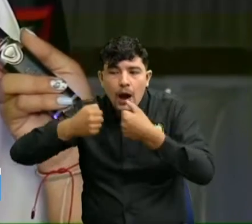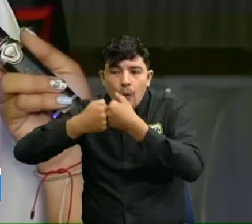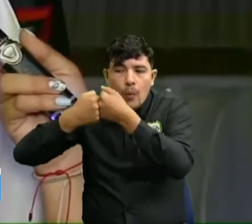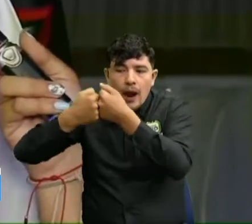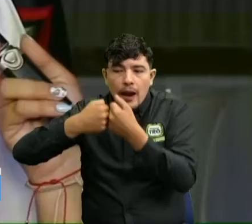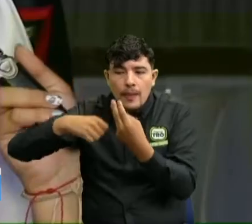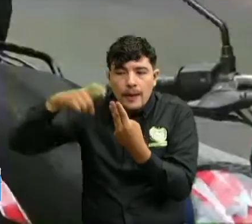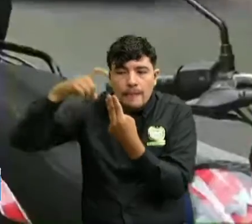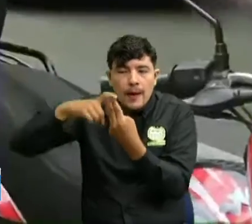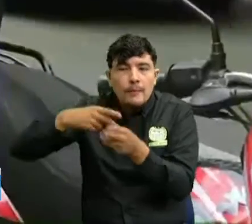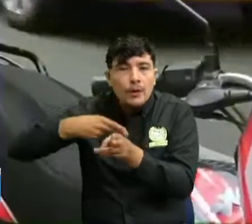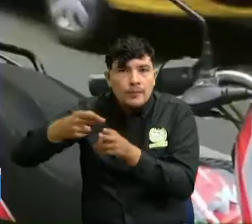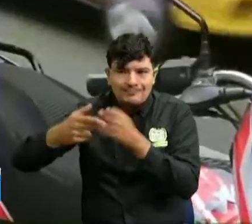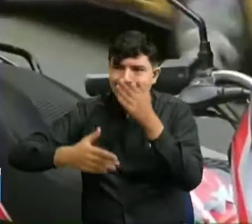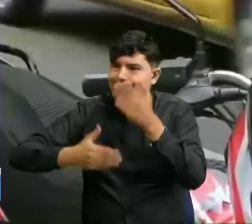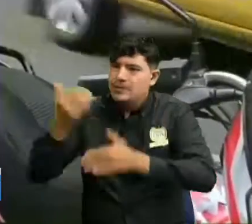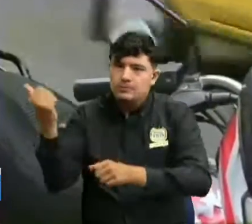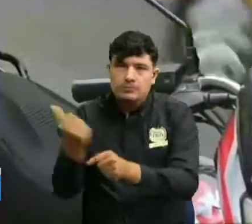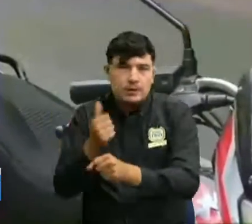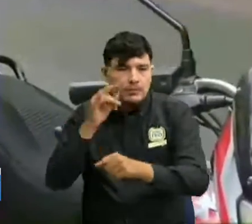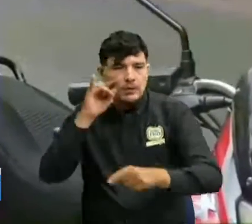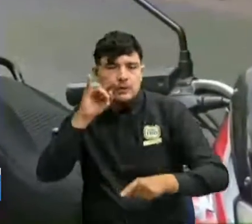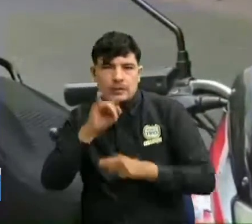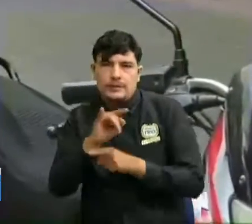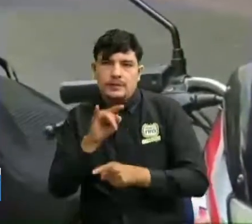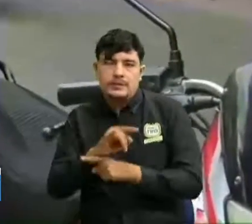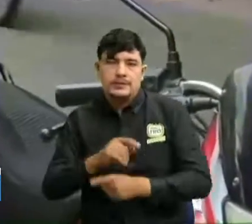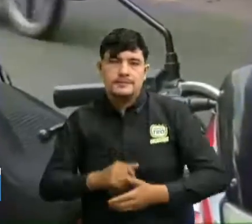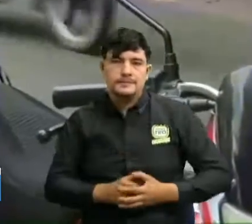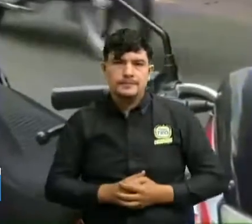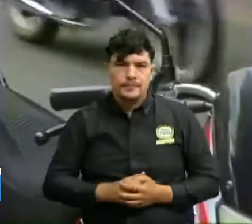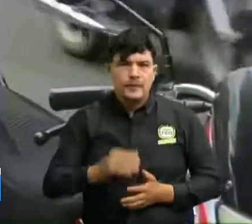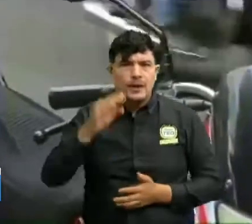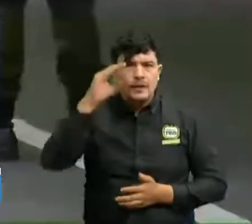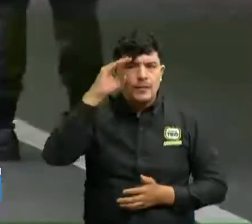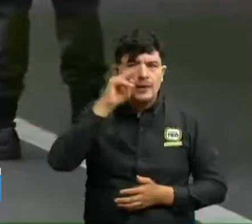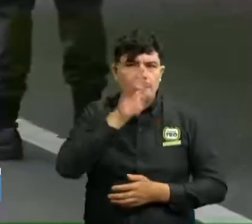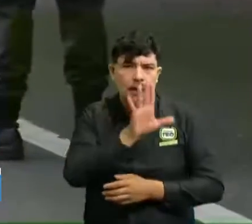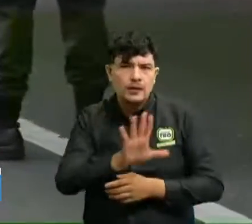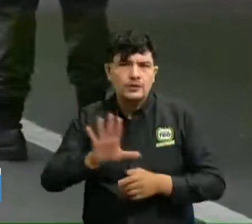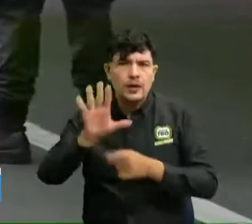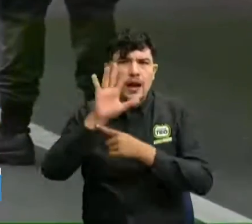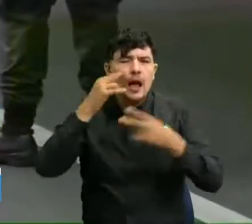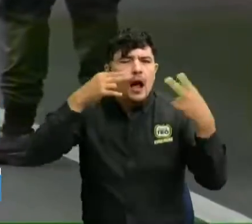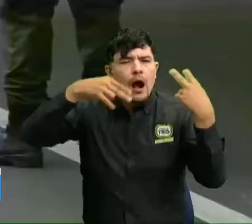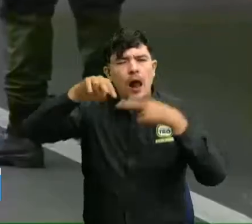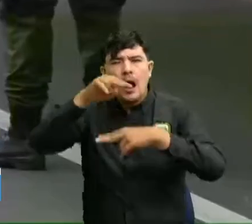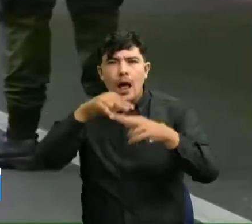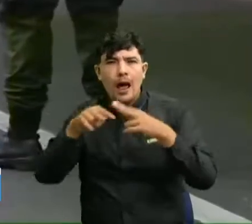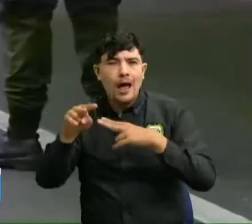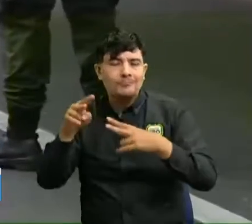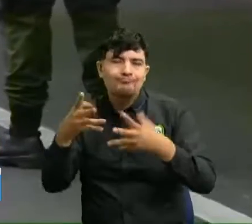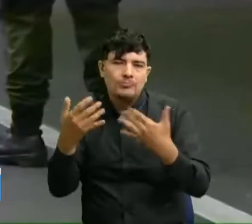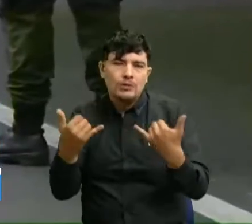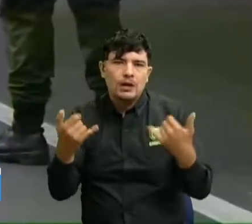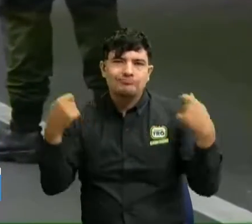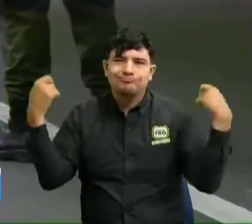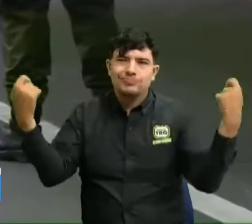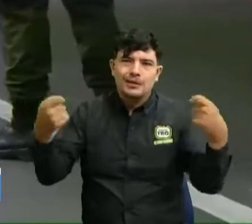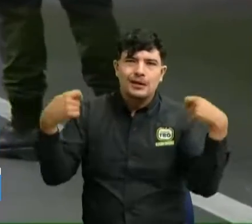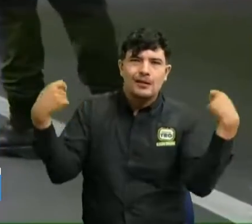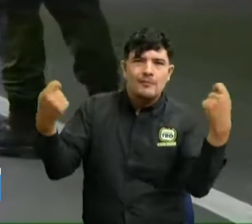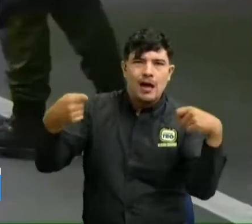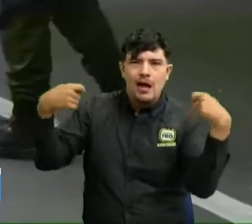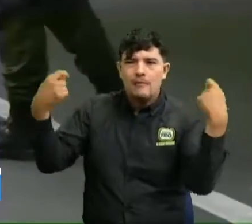tránsito en el municipio de Ocaña. Entre tanto, la Policía de Turismo viene adelantando campañas de sensibilización en las zonas de mayor infracción